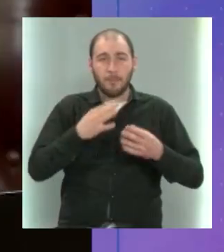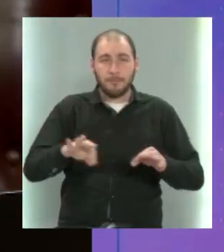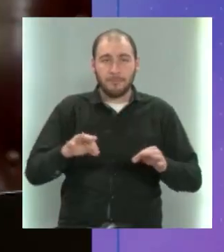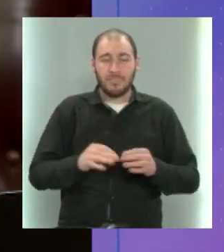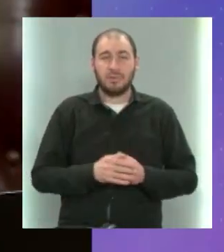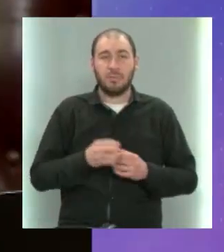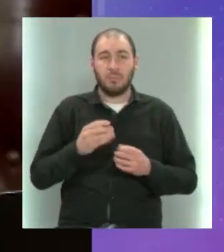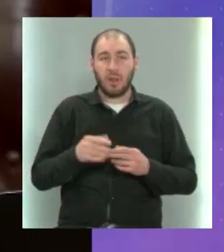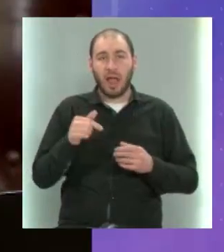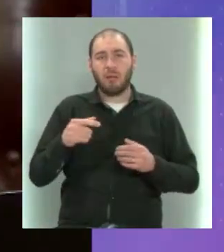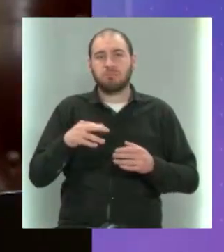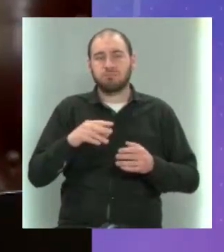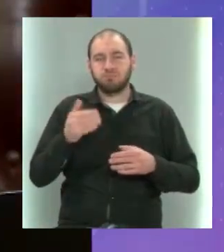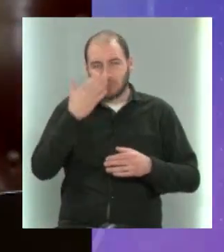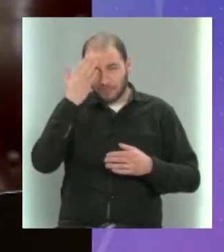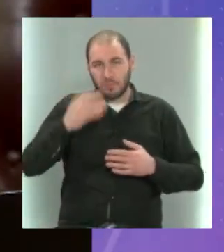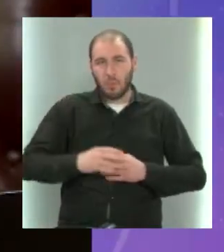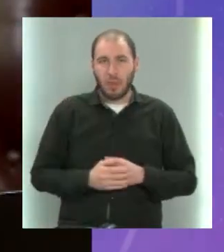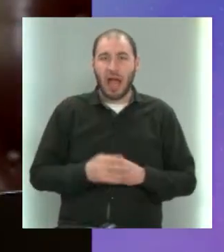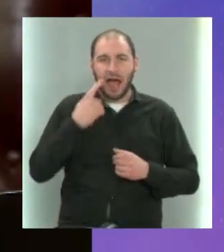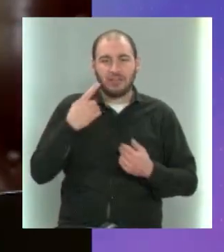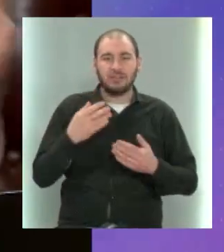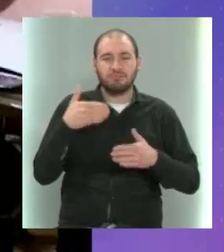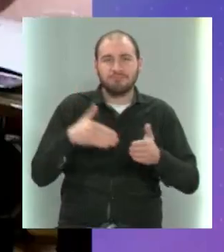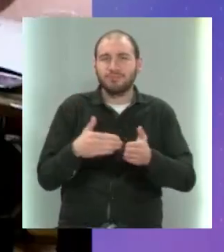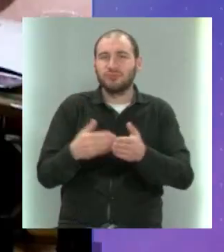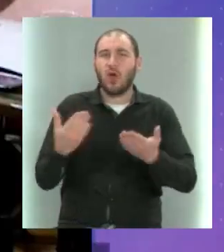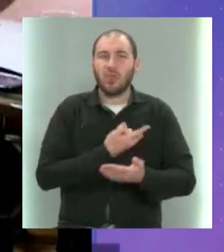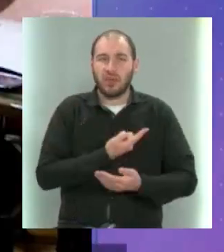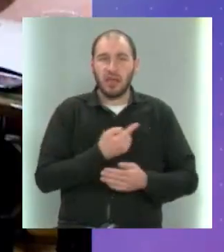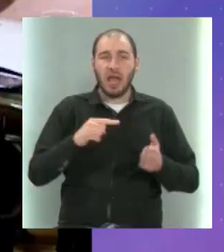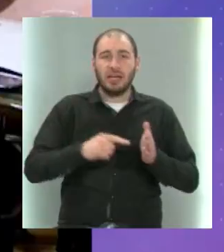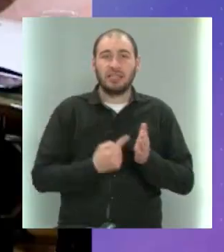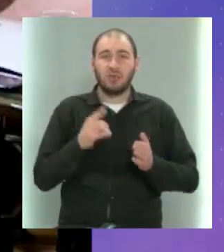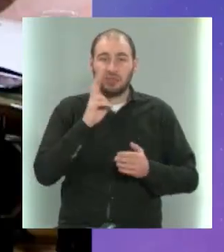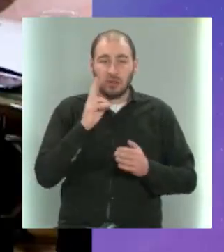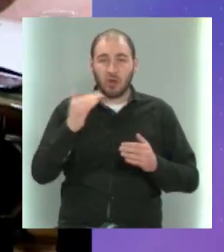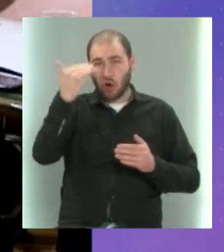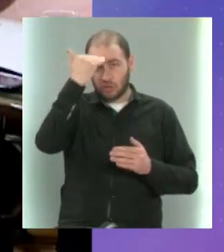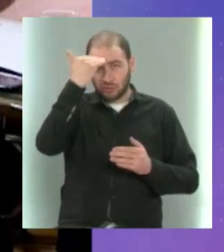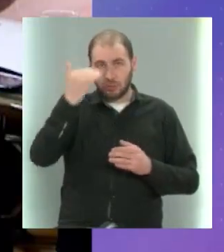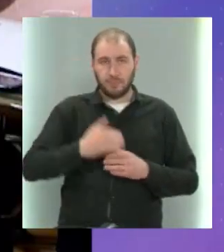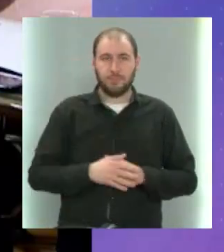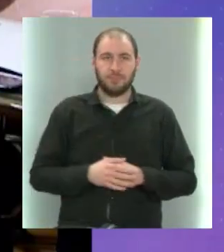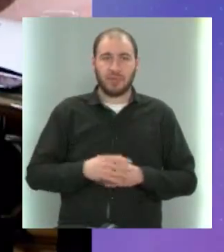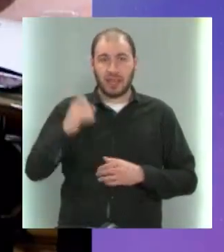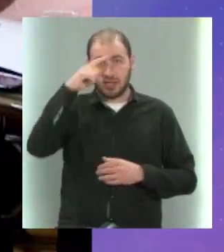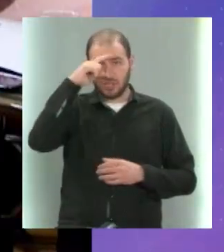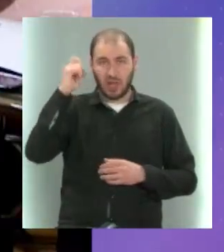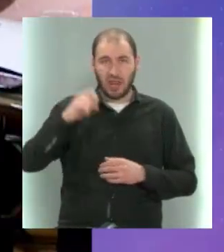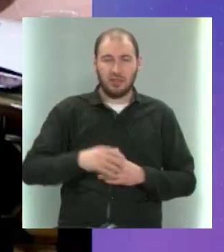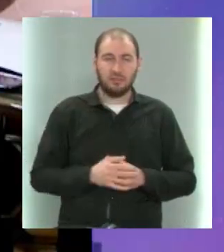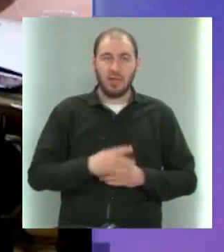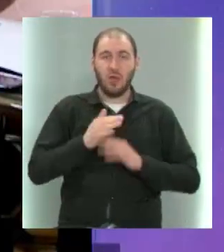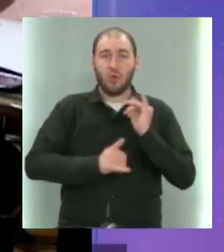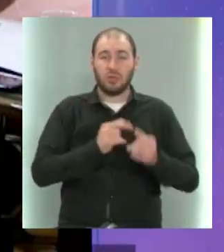una coriomionitis. La pregunta es hasta dónde quieren llegar. El artículo 19 de la Constitución Nacional